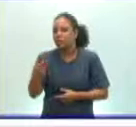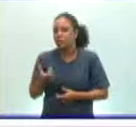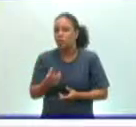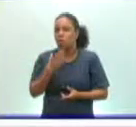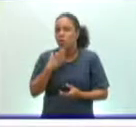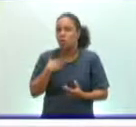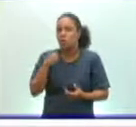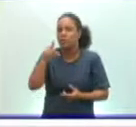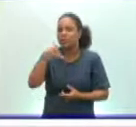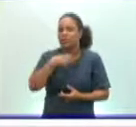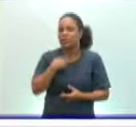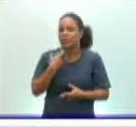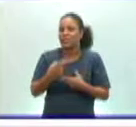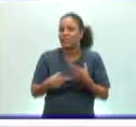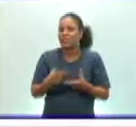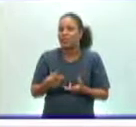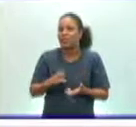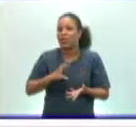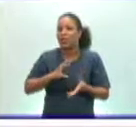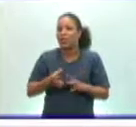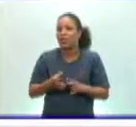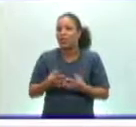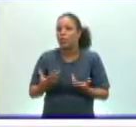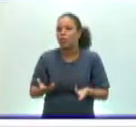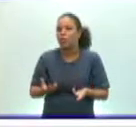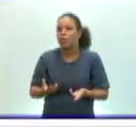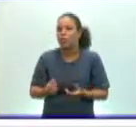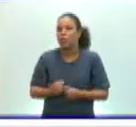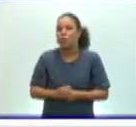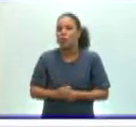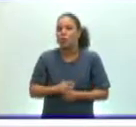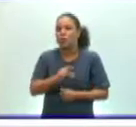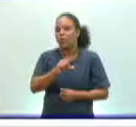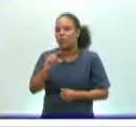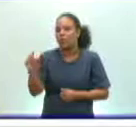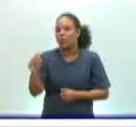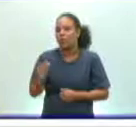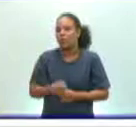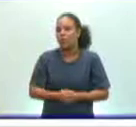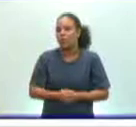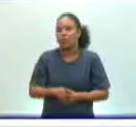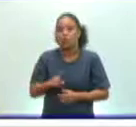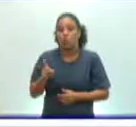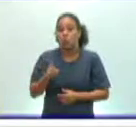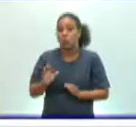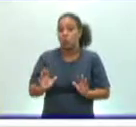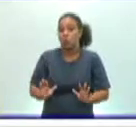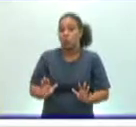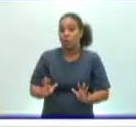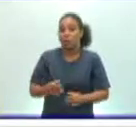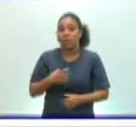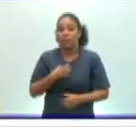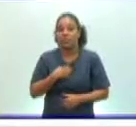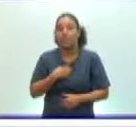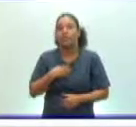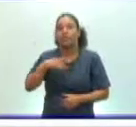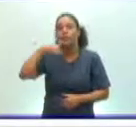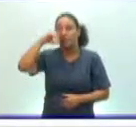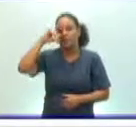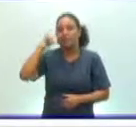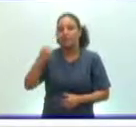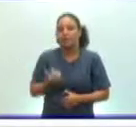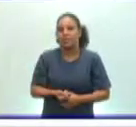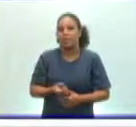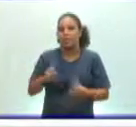ellos para poder formar la proporción? Sí, no te detengas, tienen que ser